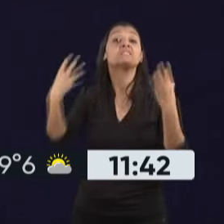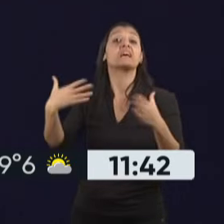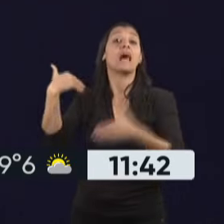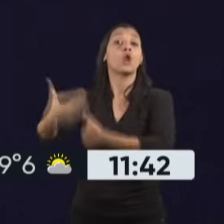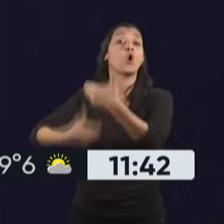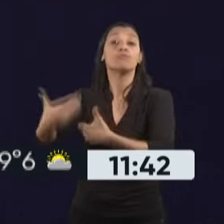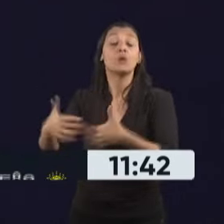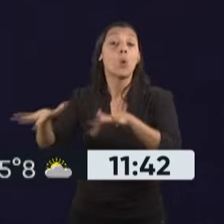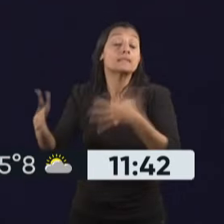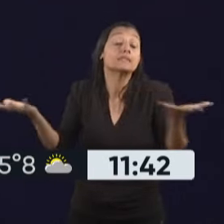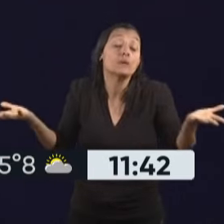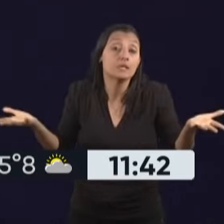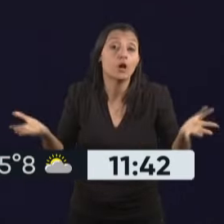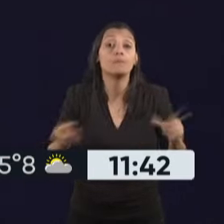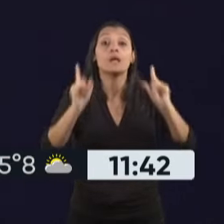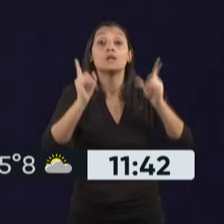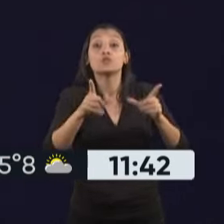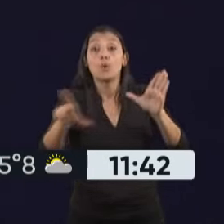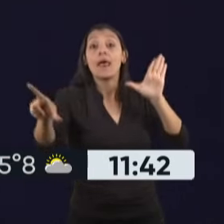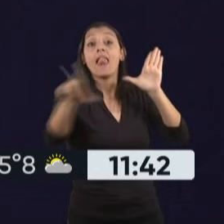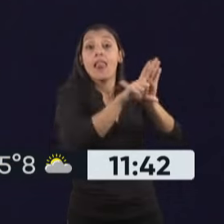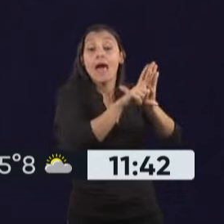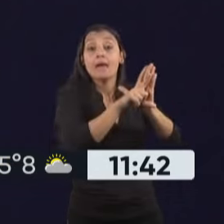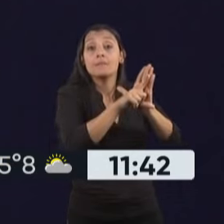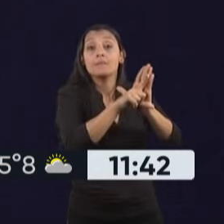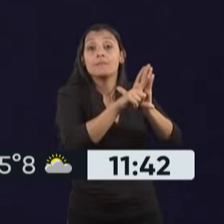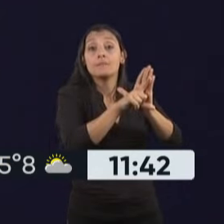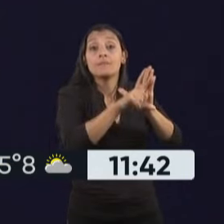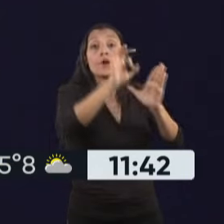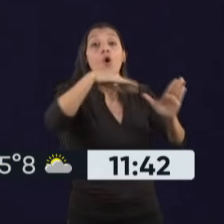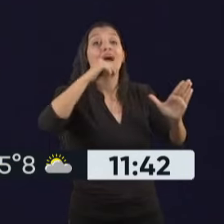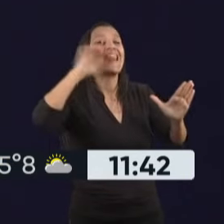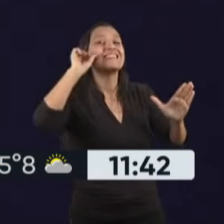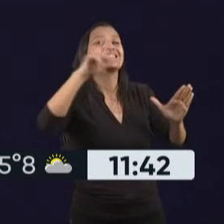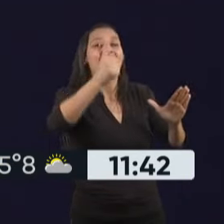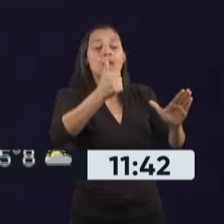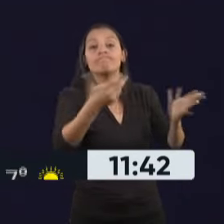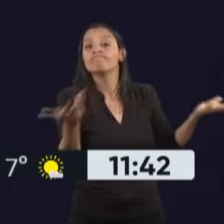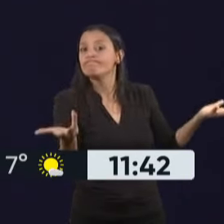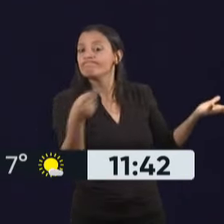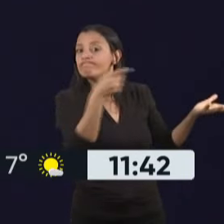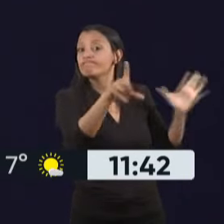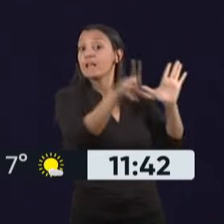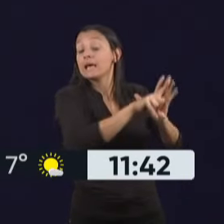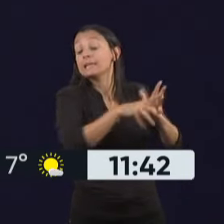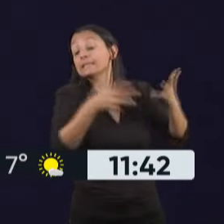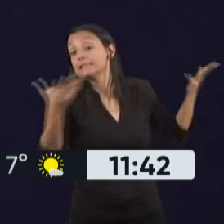hechos. Y la ley hojarasca es precisamente una ley que todavía, bueno, en tal caso,